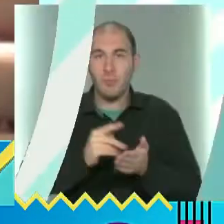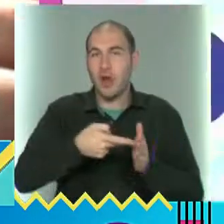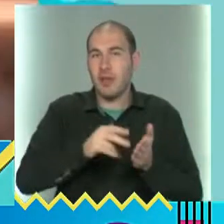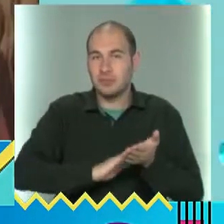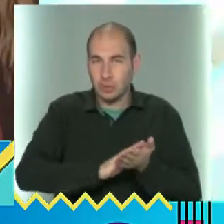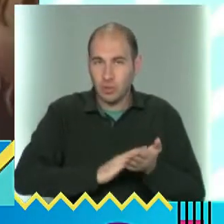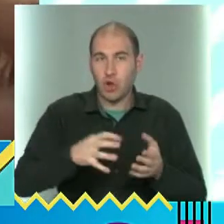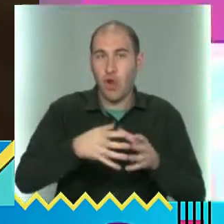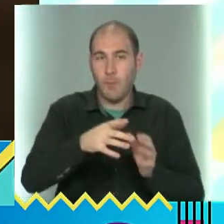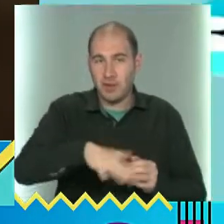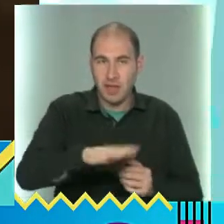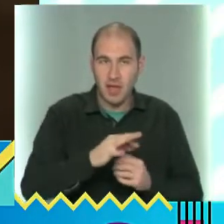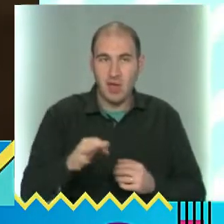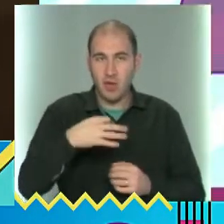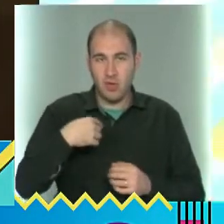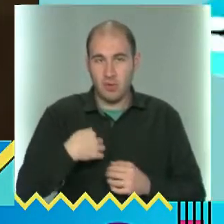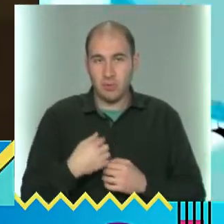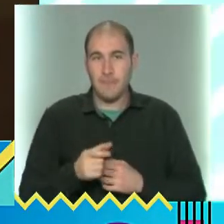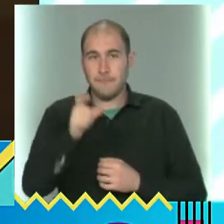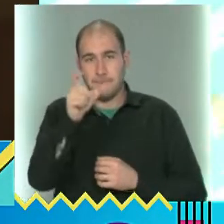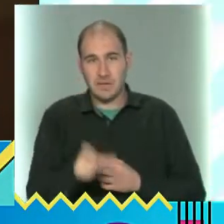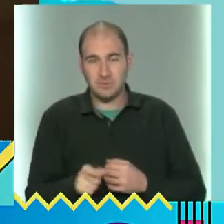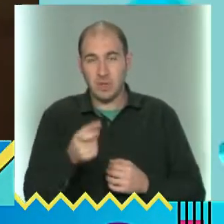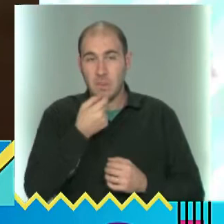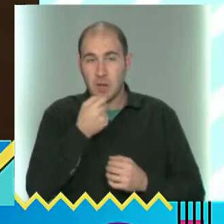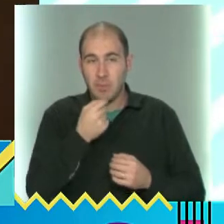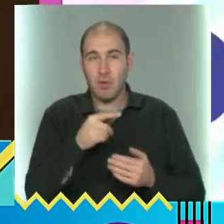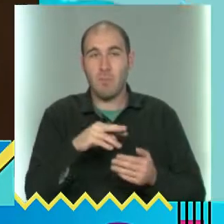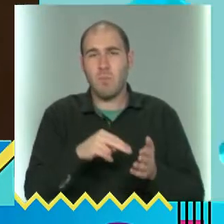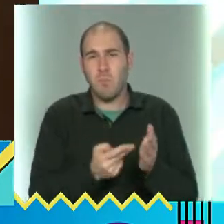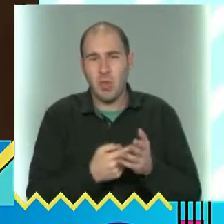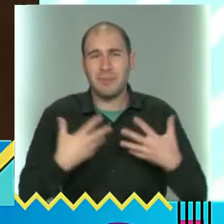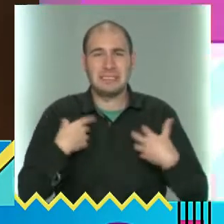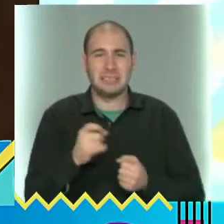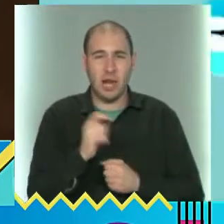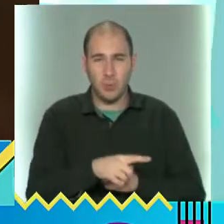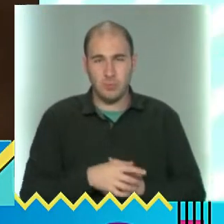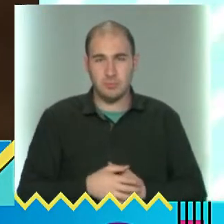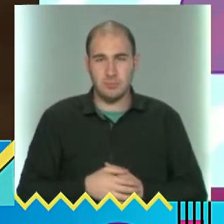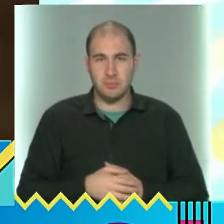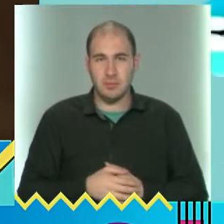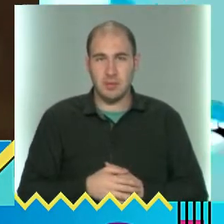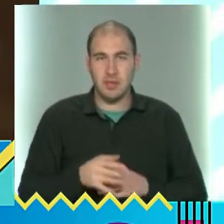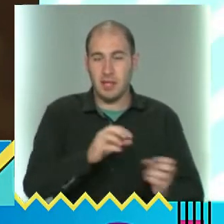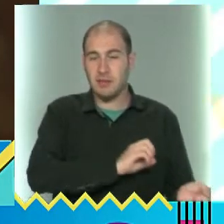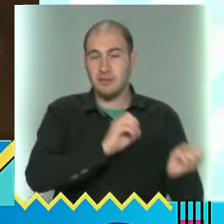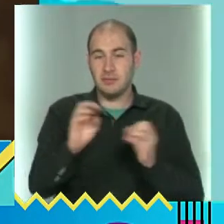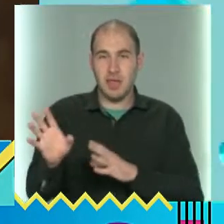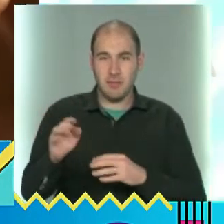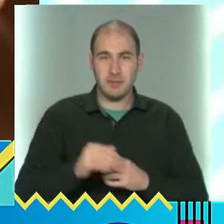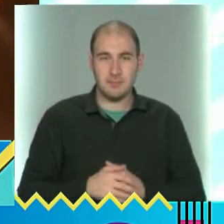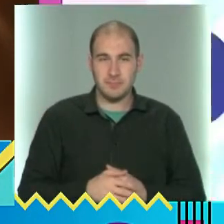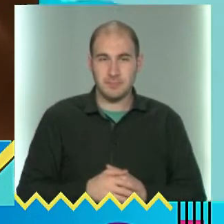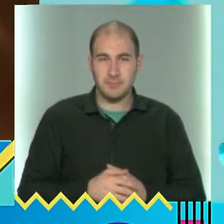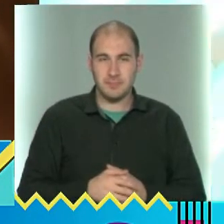comunidad, de una sociedad, bueno, en mi caso particular, de una persona que está en situación de vulnerabilidad con su salud, y bueno, el traslado es